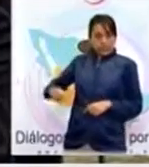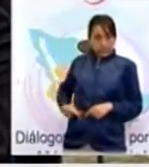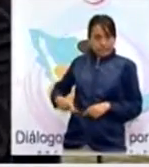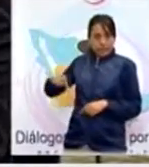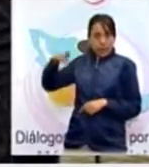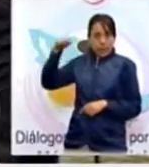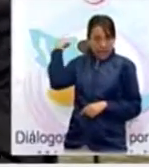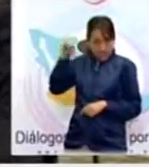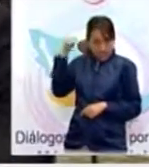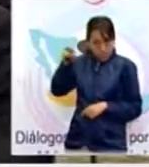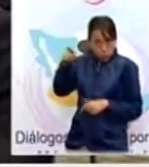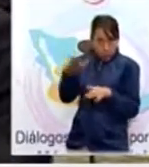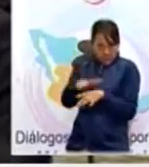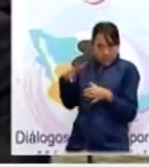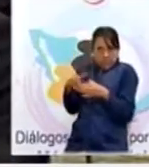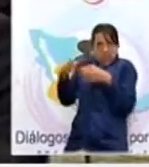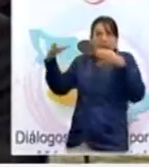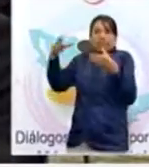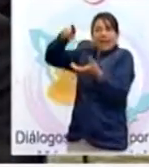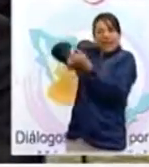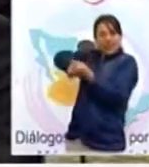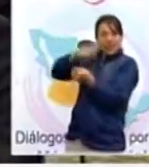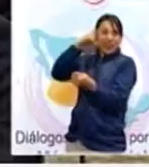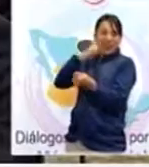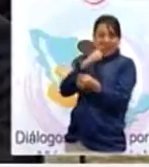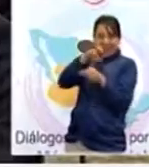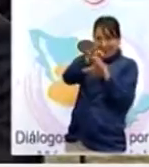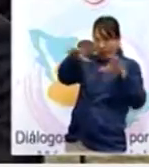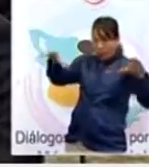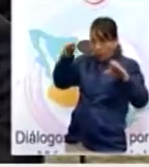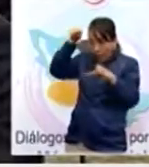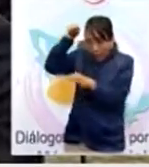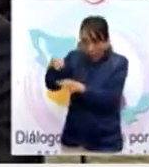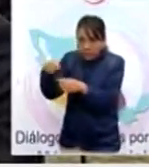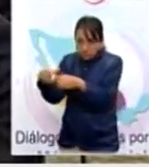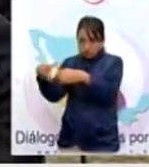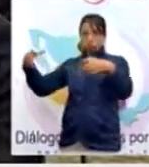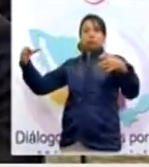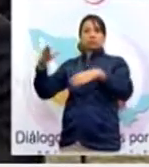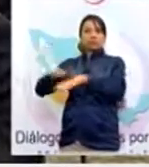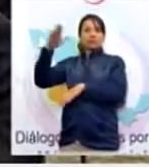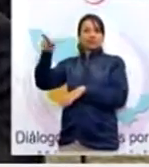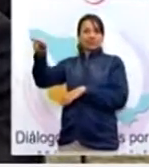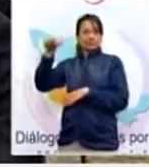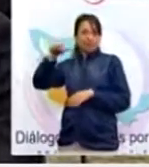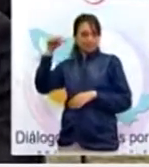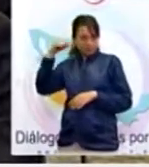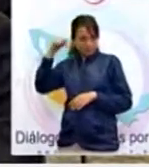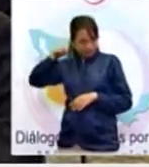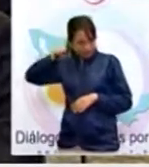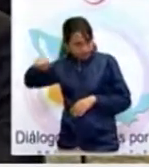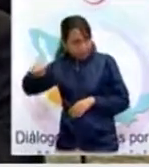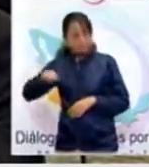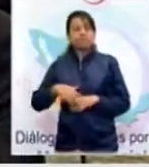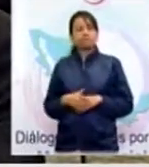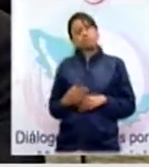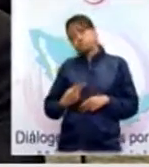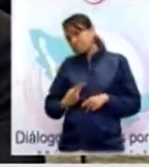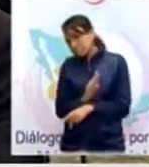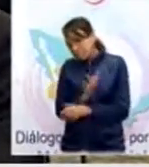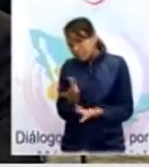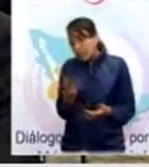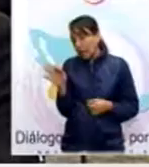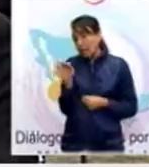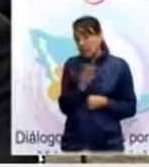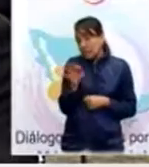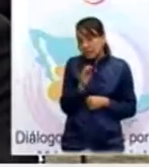económicamente, en estos momentos, ya hace 6 meses, no tenemos policía municipal. Hasta en tanto no se apruebe